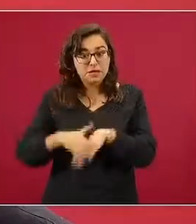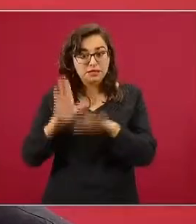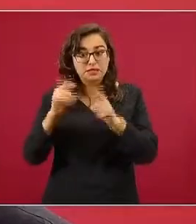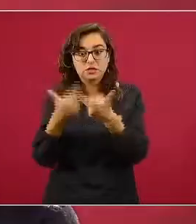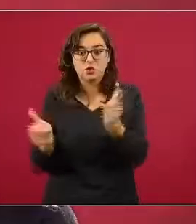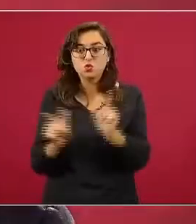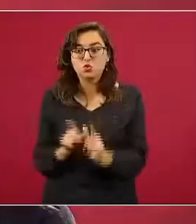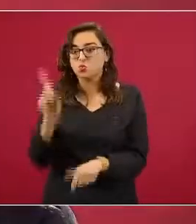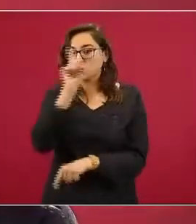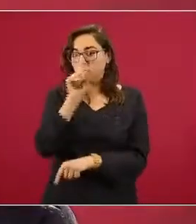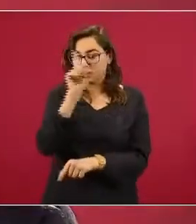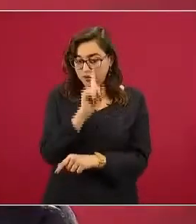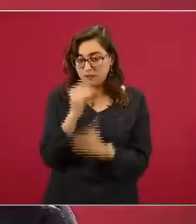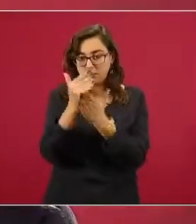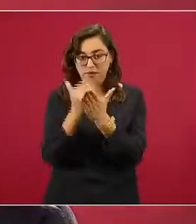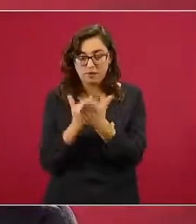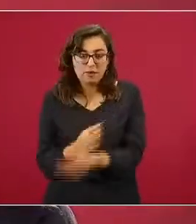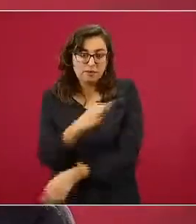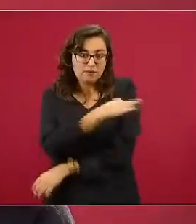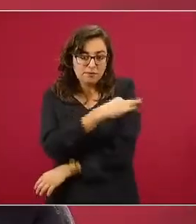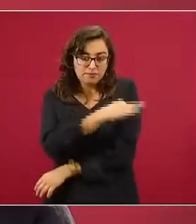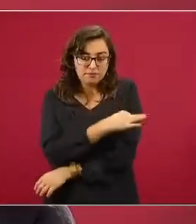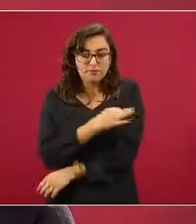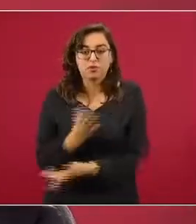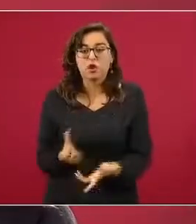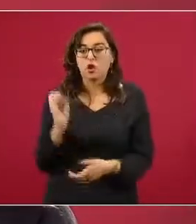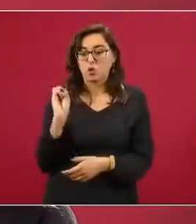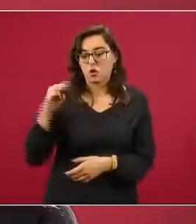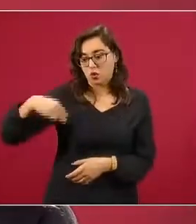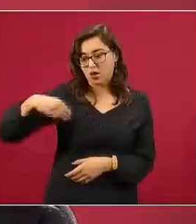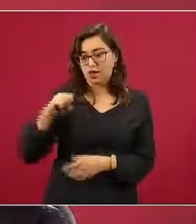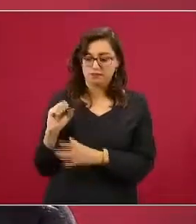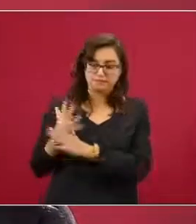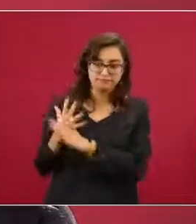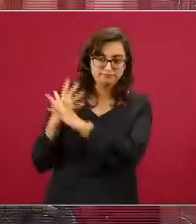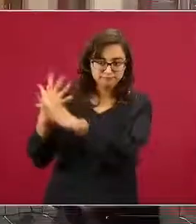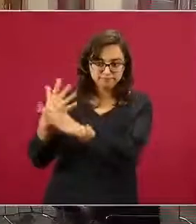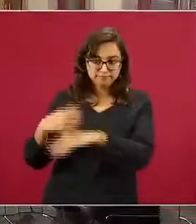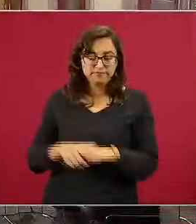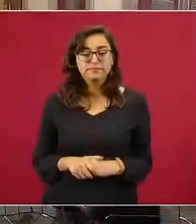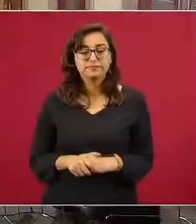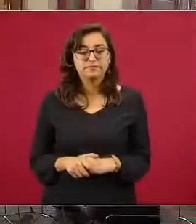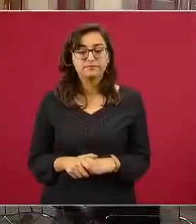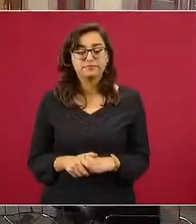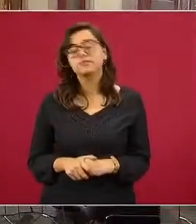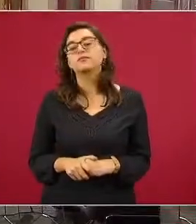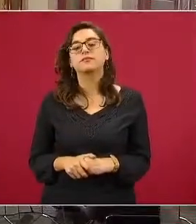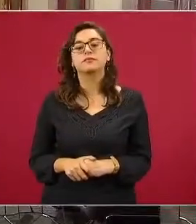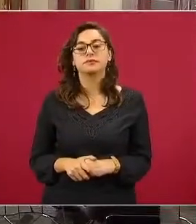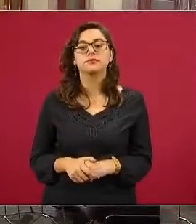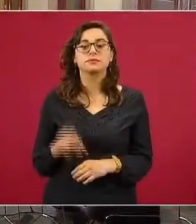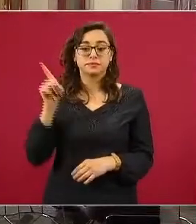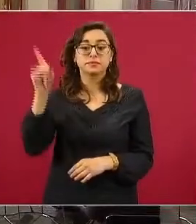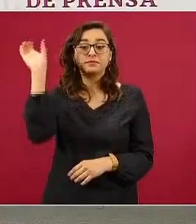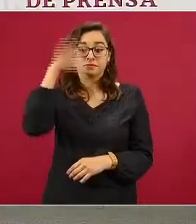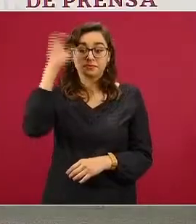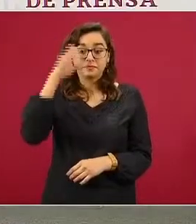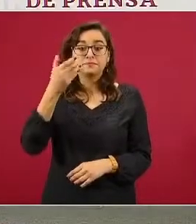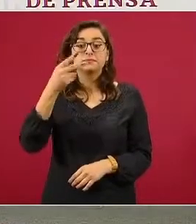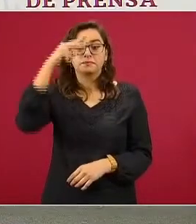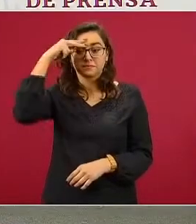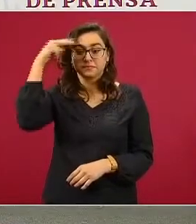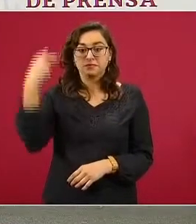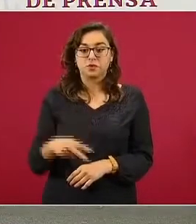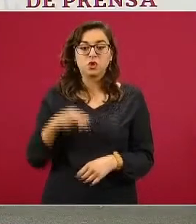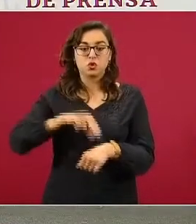del Grupo Asesor Estratégico de Inmunización de la Organización Mundial de la Salud, que por cierto preside un científico mexicano, el